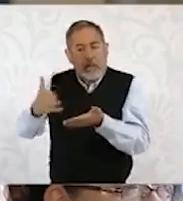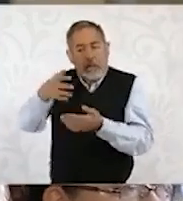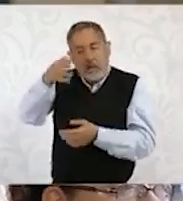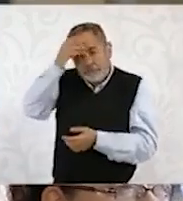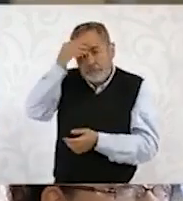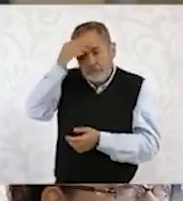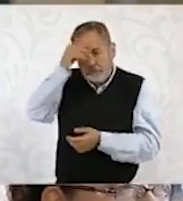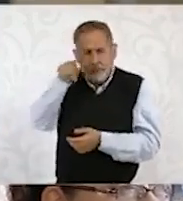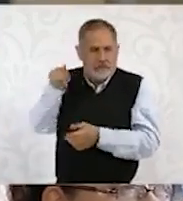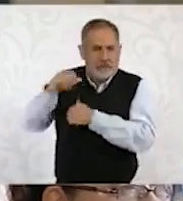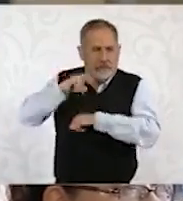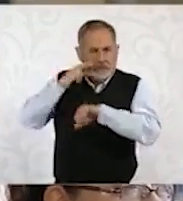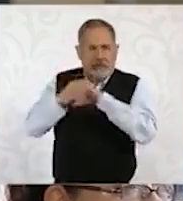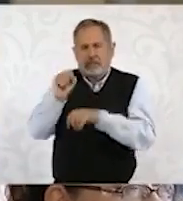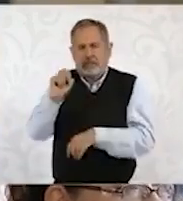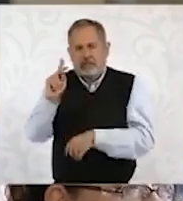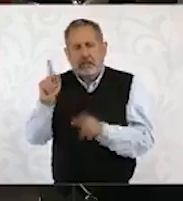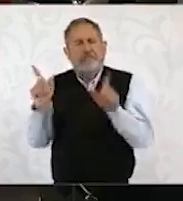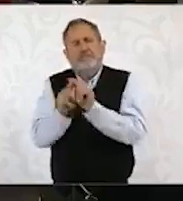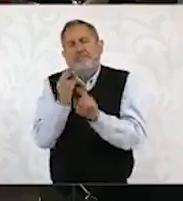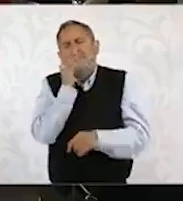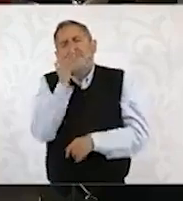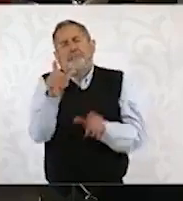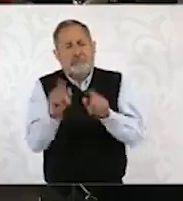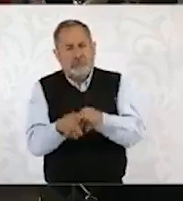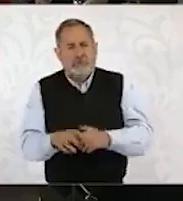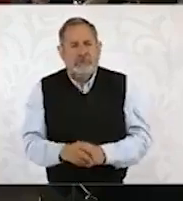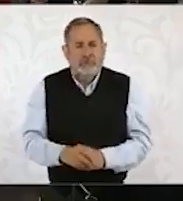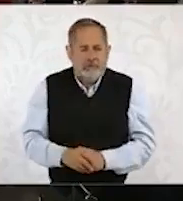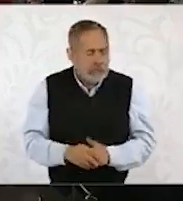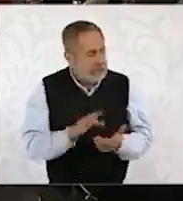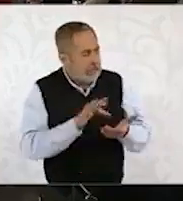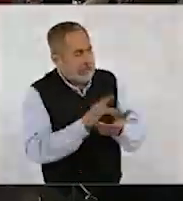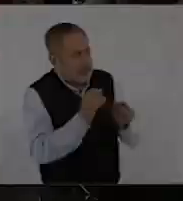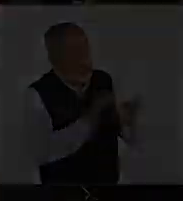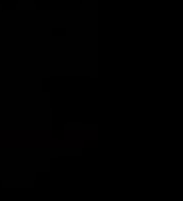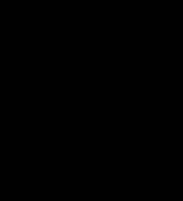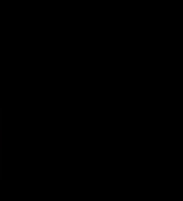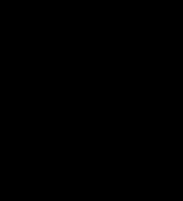Secretaría de Educación Pública. Es mi comentario, Presidenta. Gracias, muchas gracias. ¿Quién más? A ver.